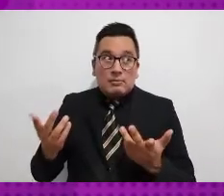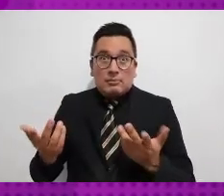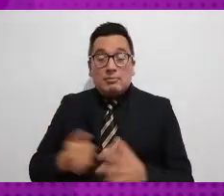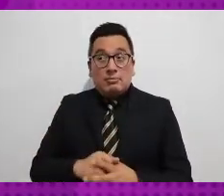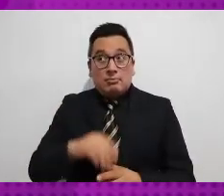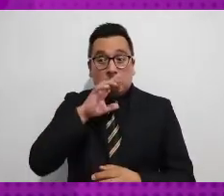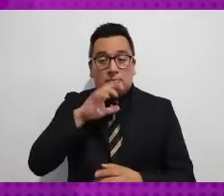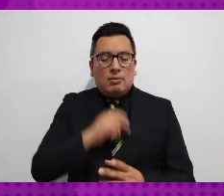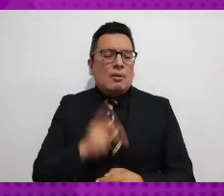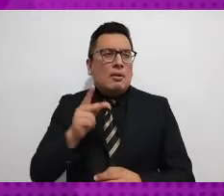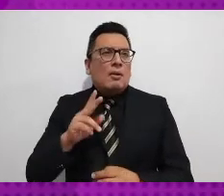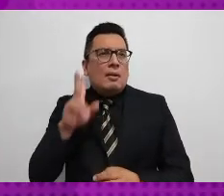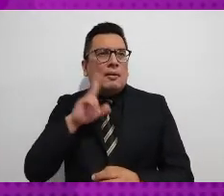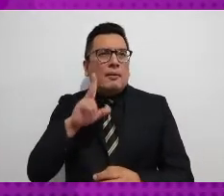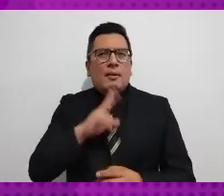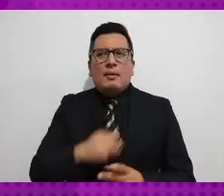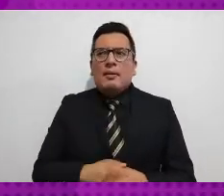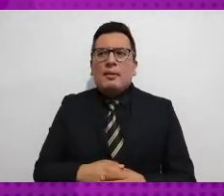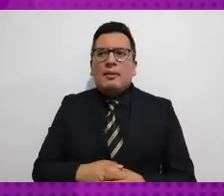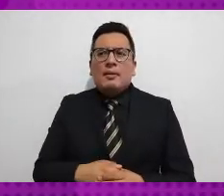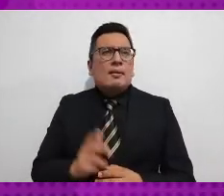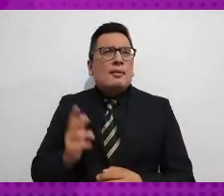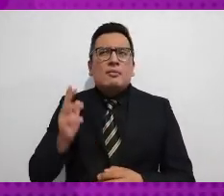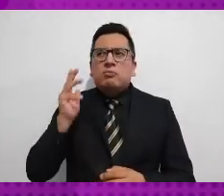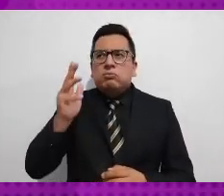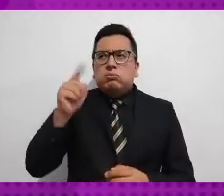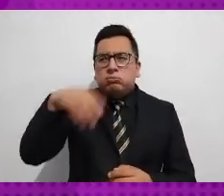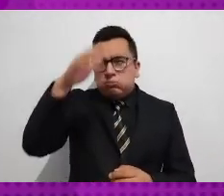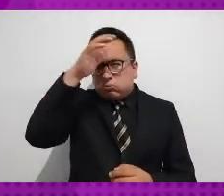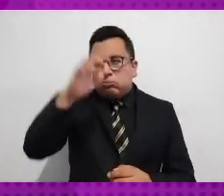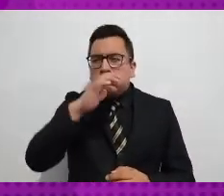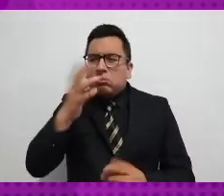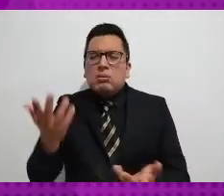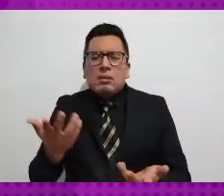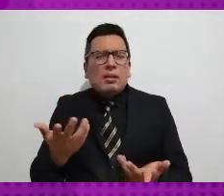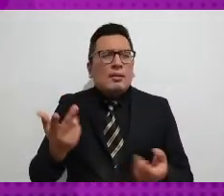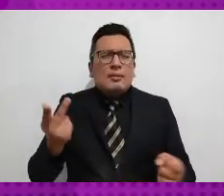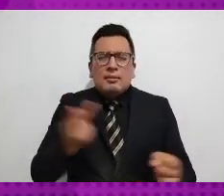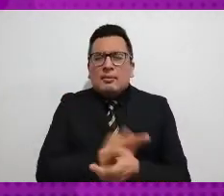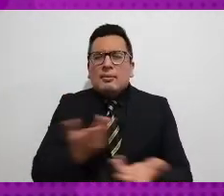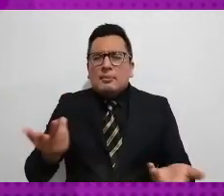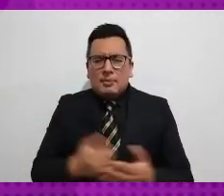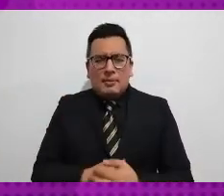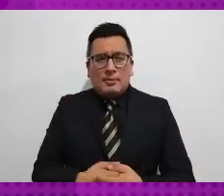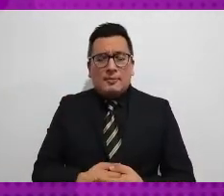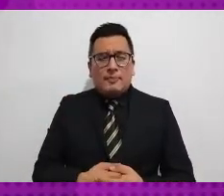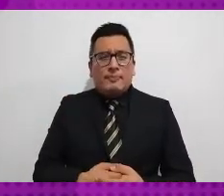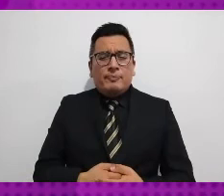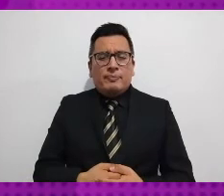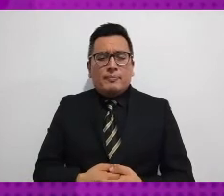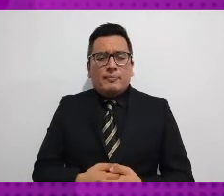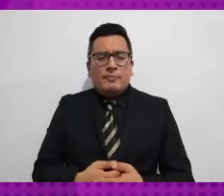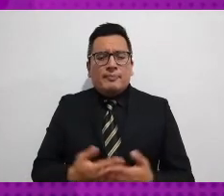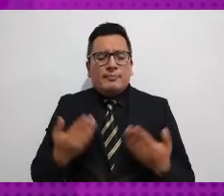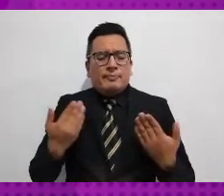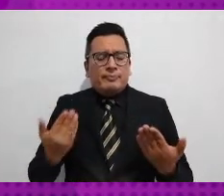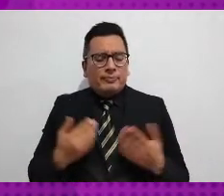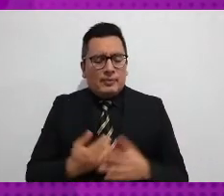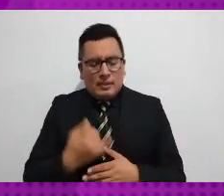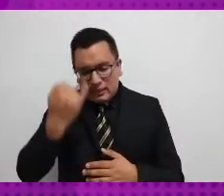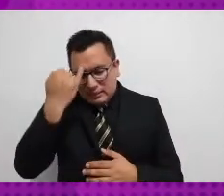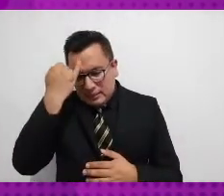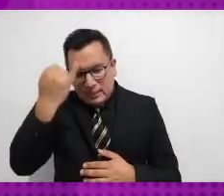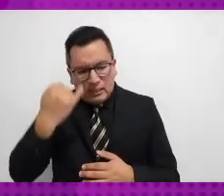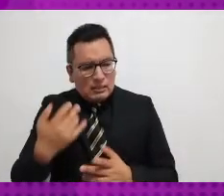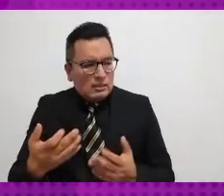Coahuila, en el mediano y en el largo plazo de este movimiento, de esta unión